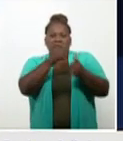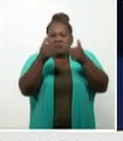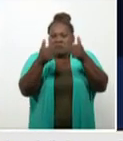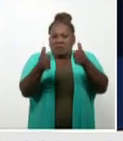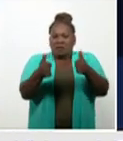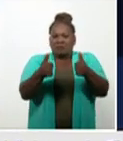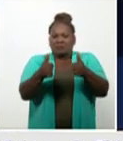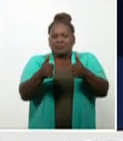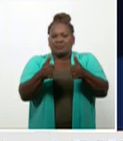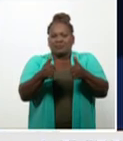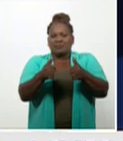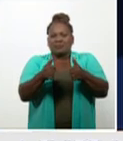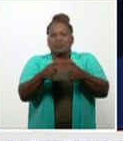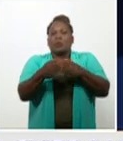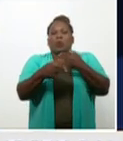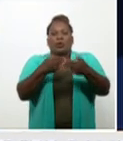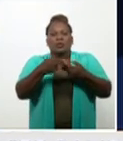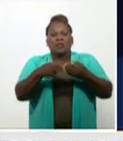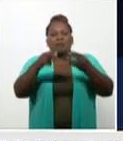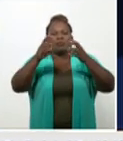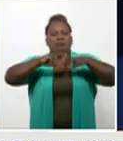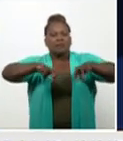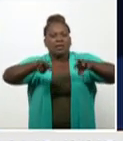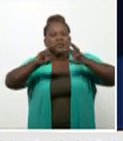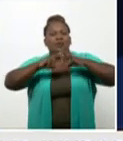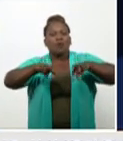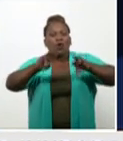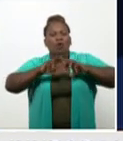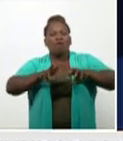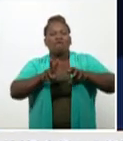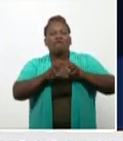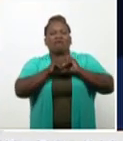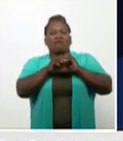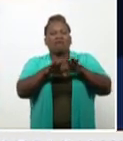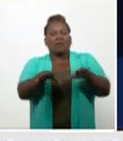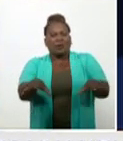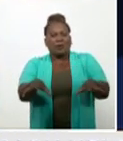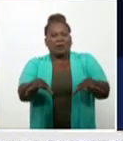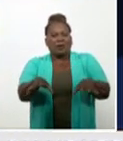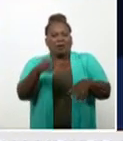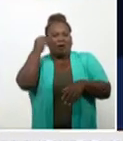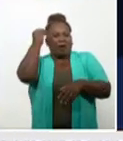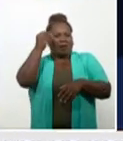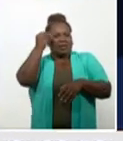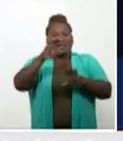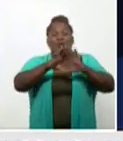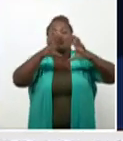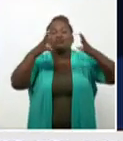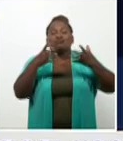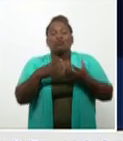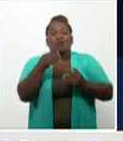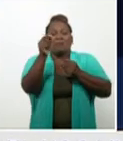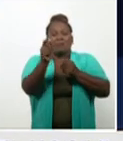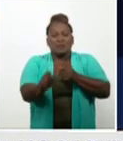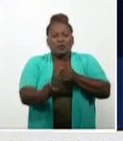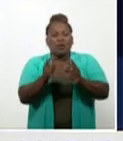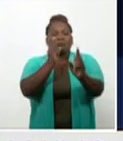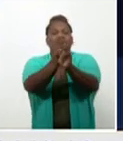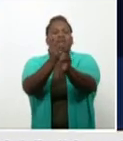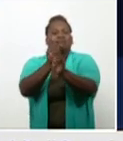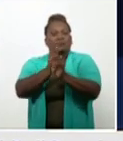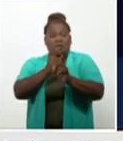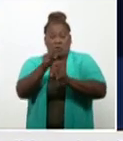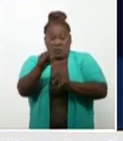cuando hacemos un análisis epidemiológico, teniendo en cuenta todas las personas que tuvieron en contacto. Y de ahí